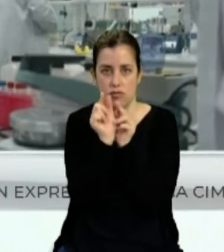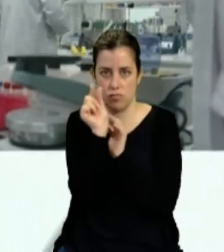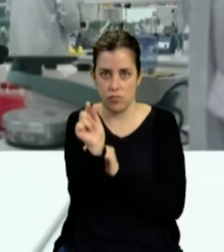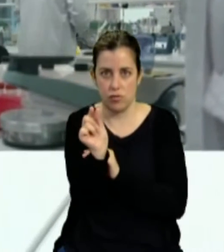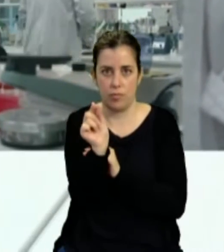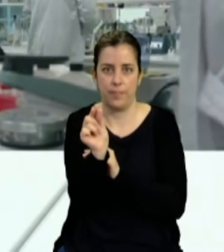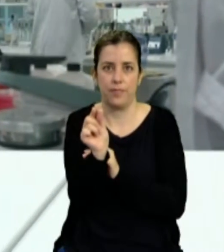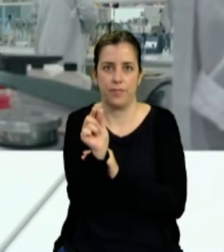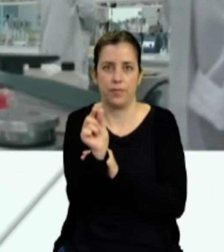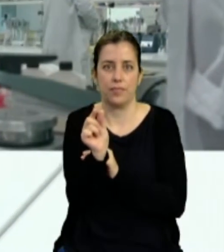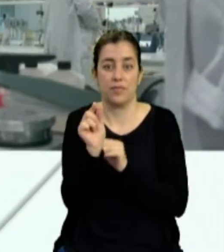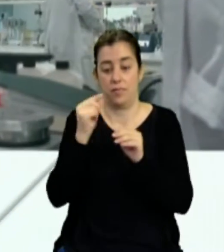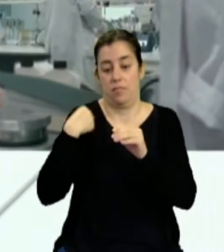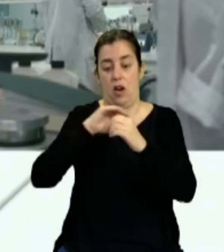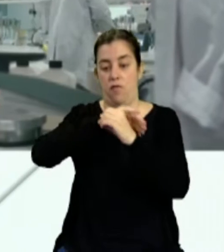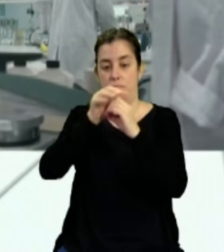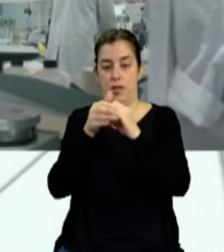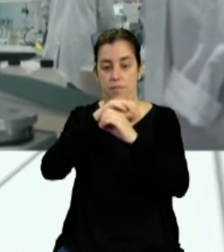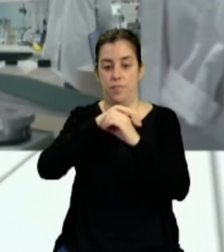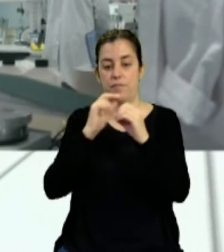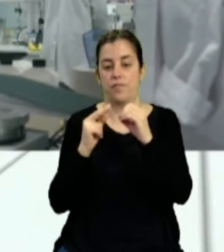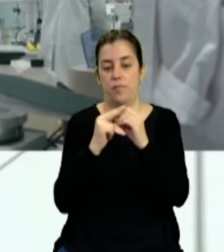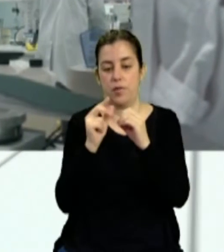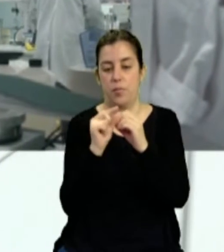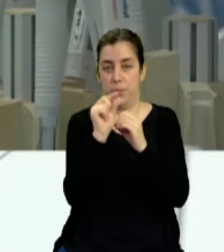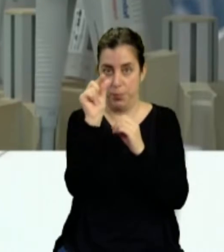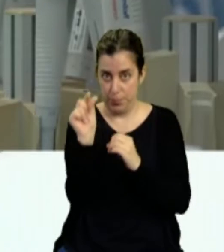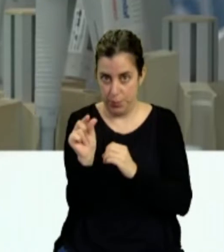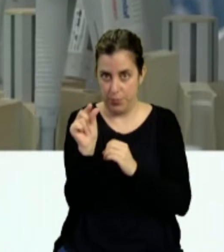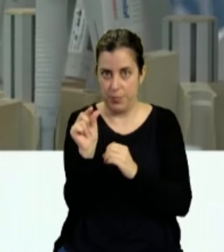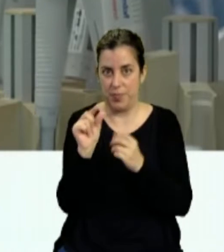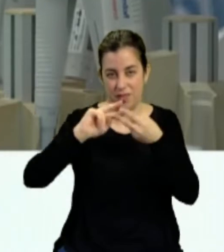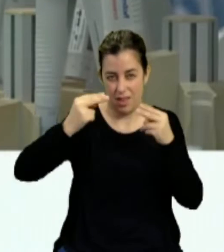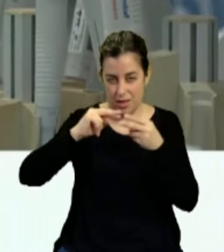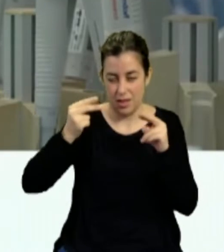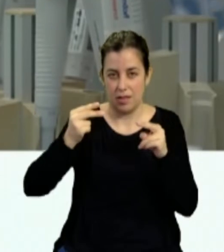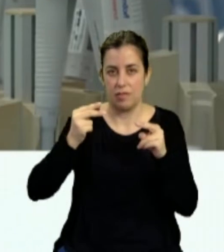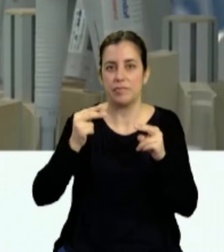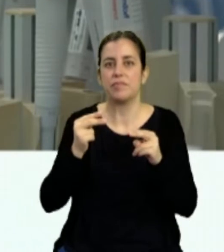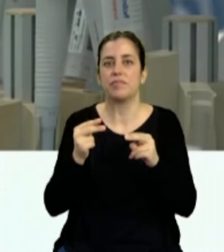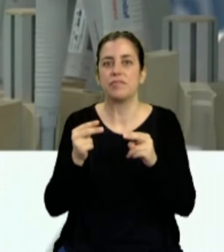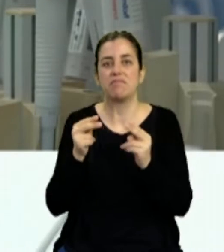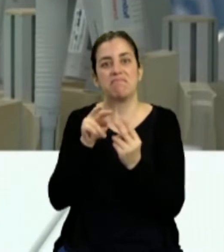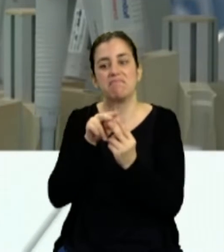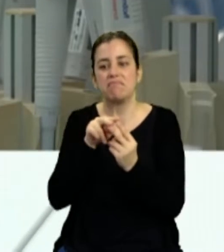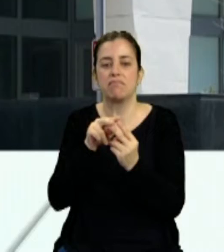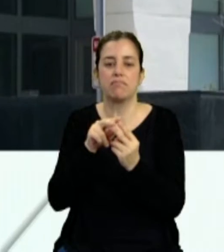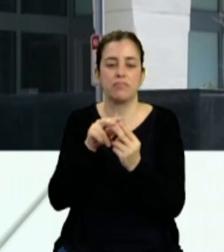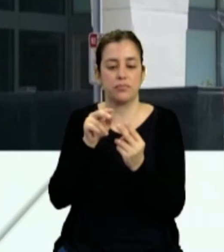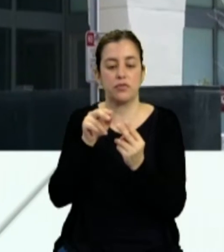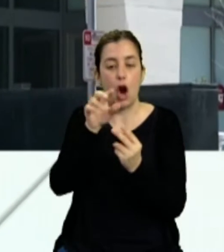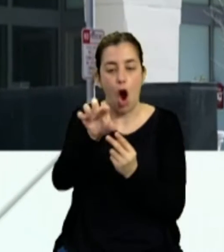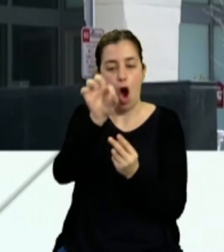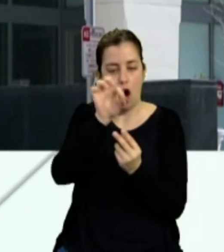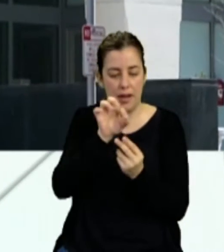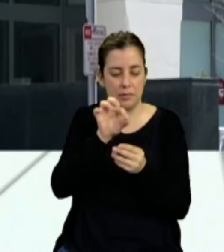que es la que está en la parte exterior. Y en ambos casos utilizan una especie de compuestos lipídicos para envolverlo y que eso entre